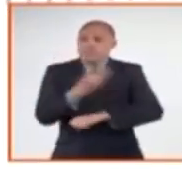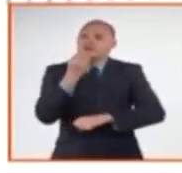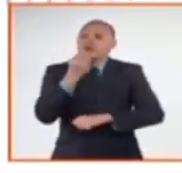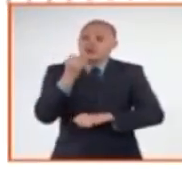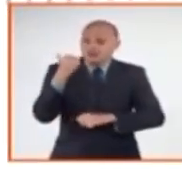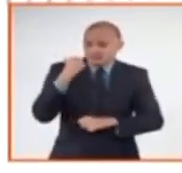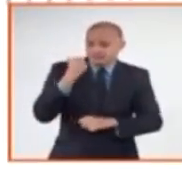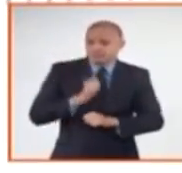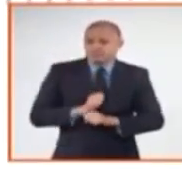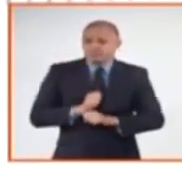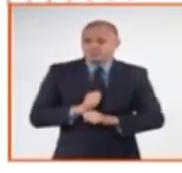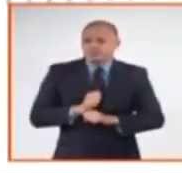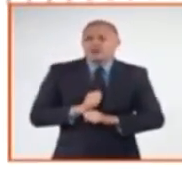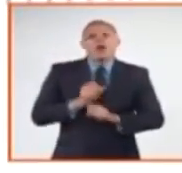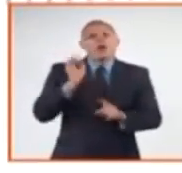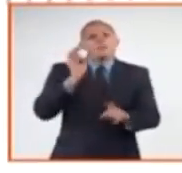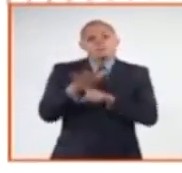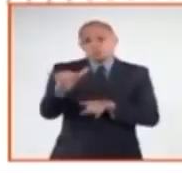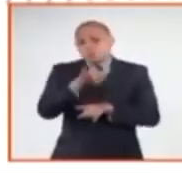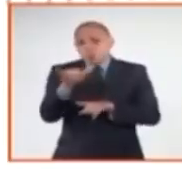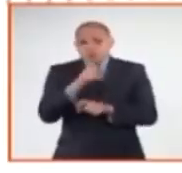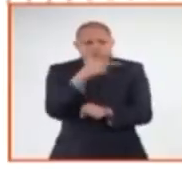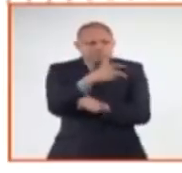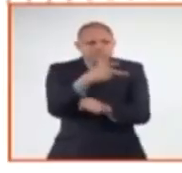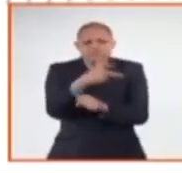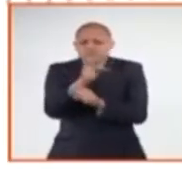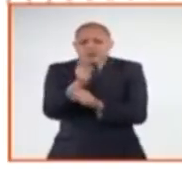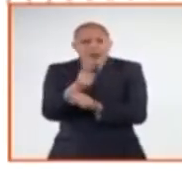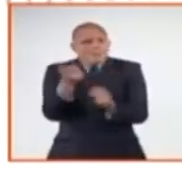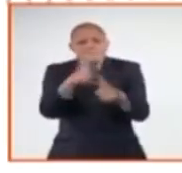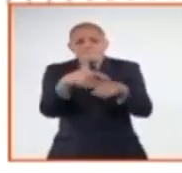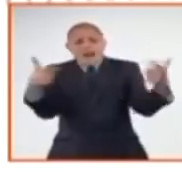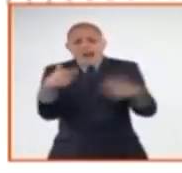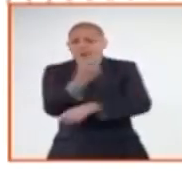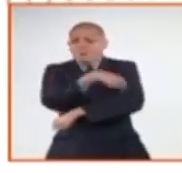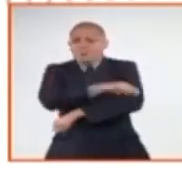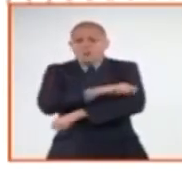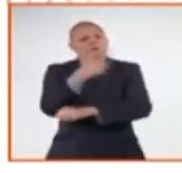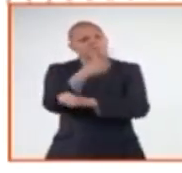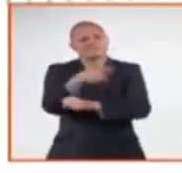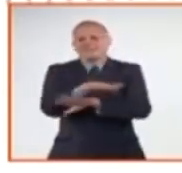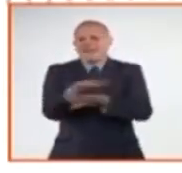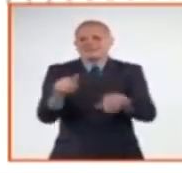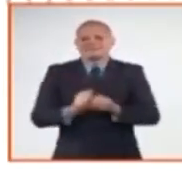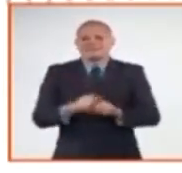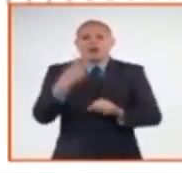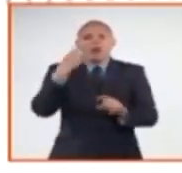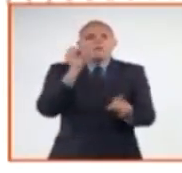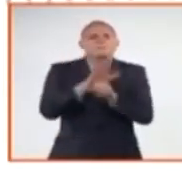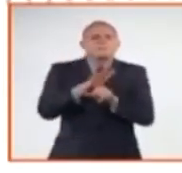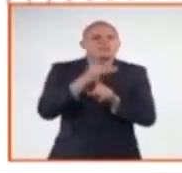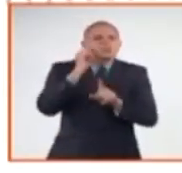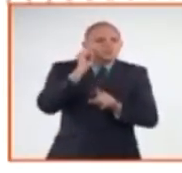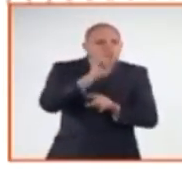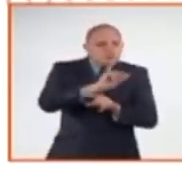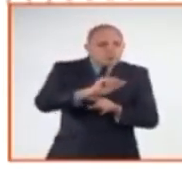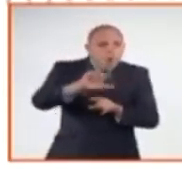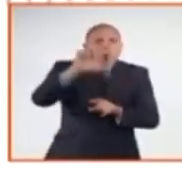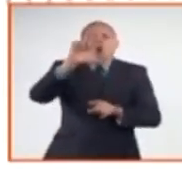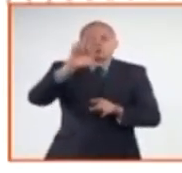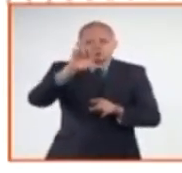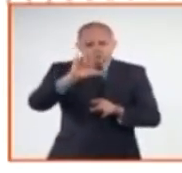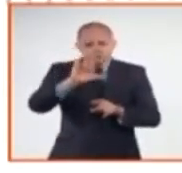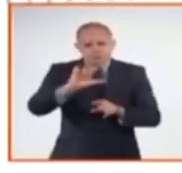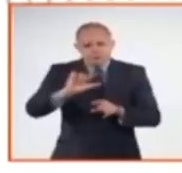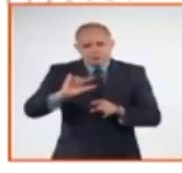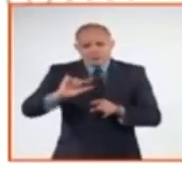de su población tiene el gráfico y se puede ver como cuando tuvieron un primer pico un segundo pico y después lograron